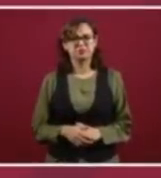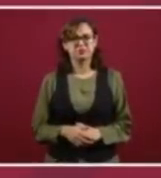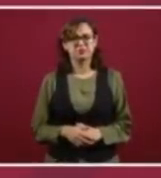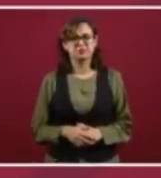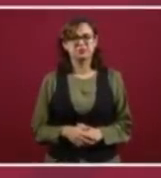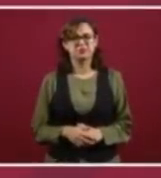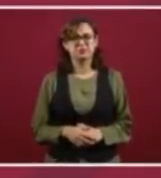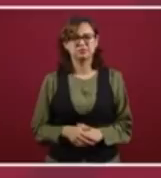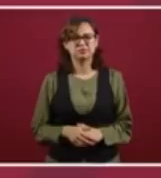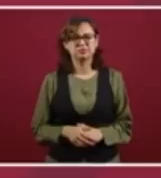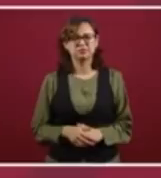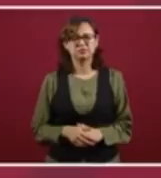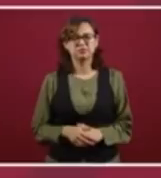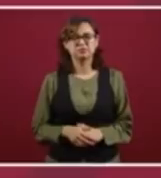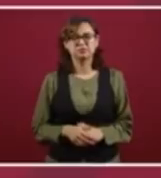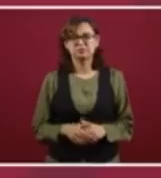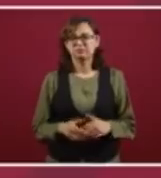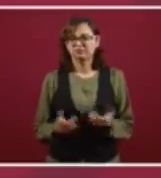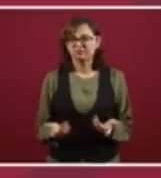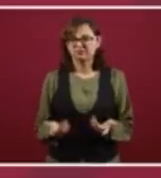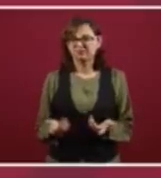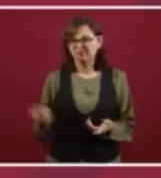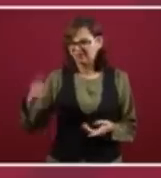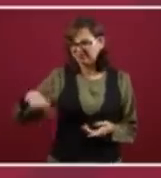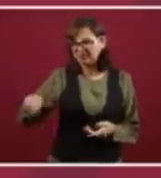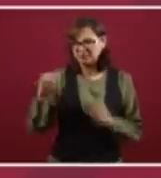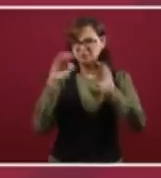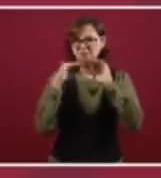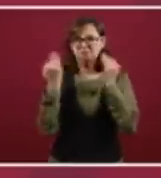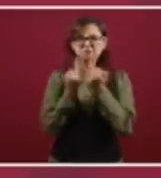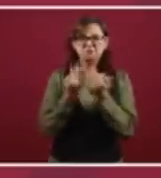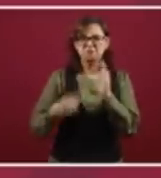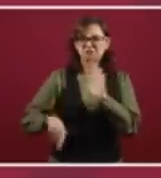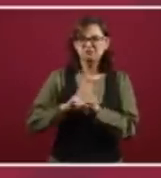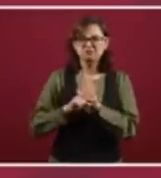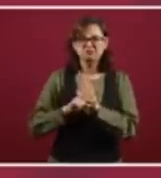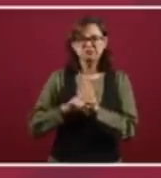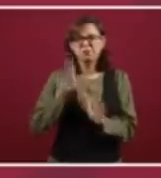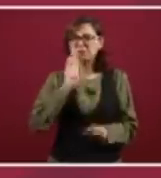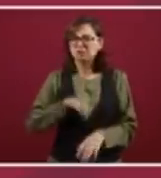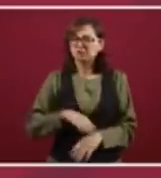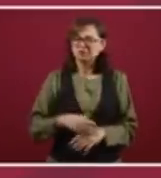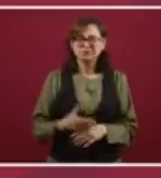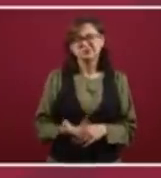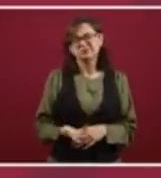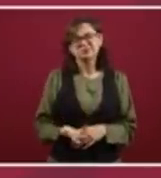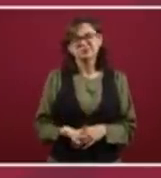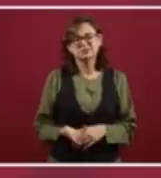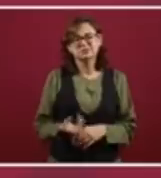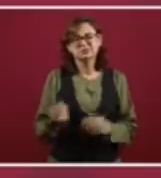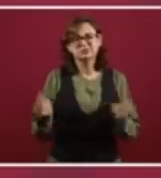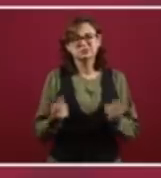esas formas, esas maneras. De todas